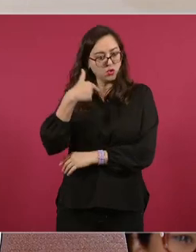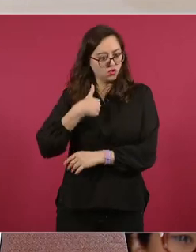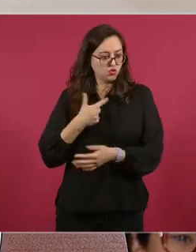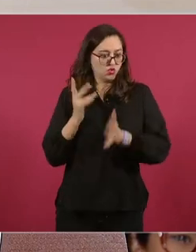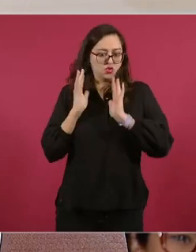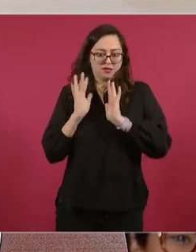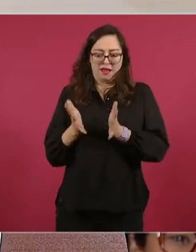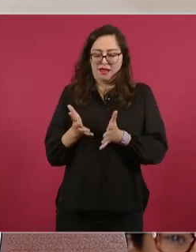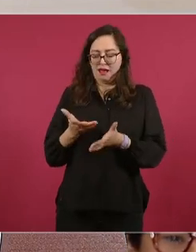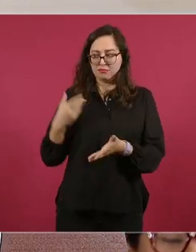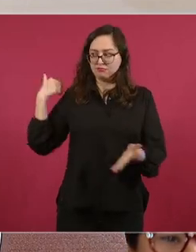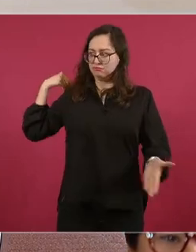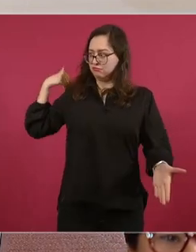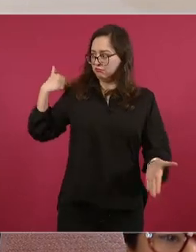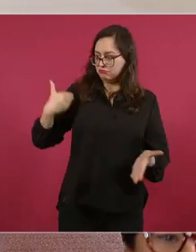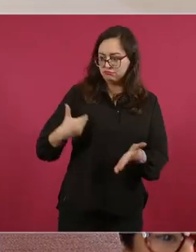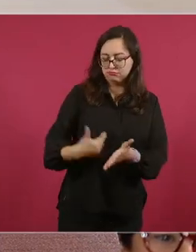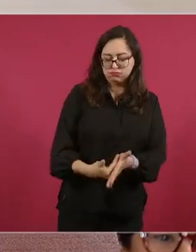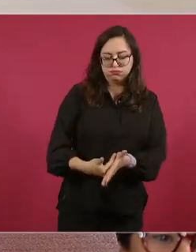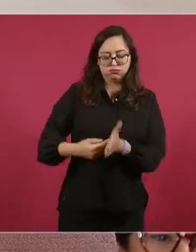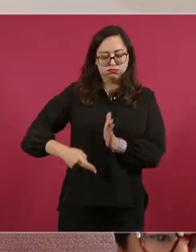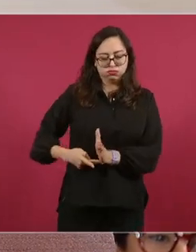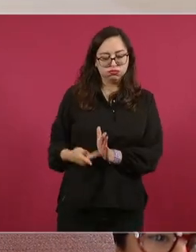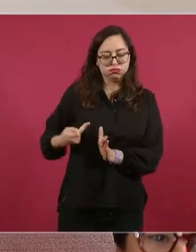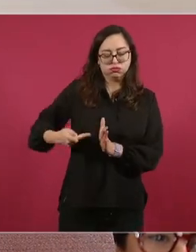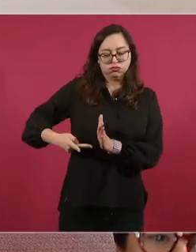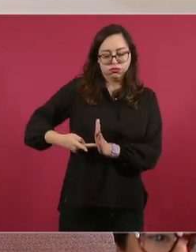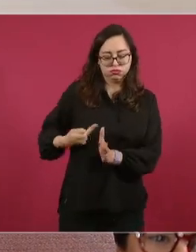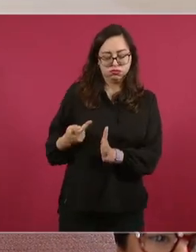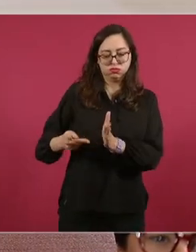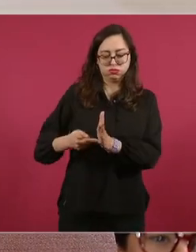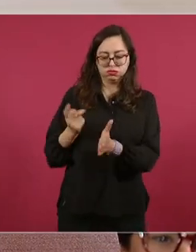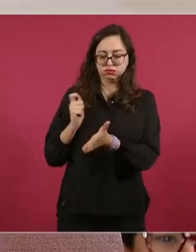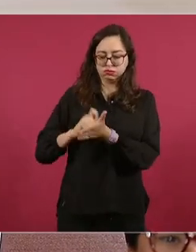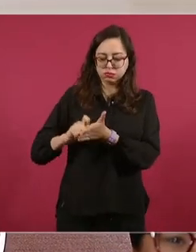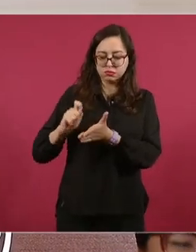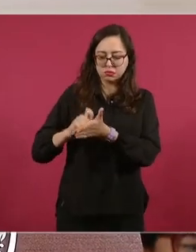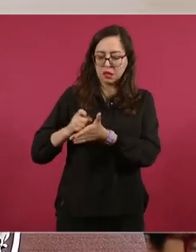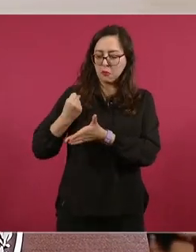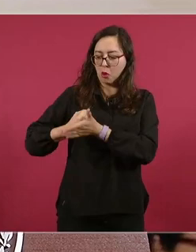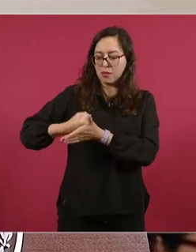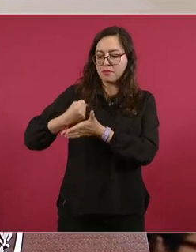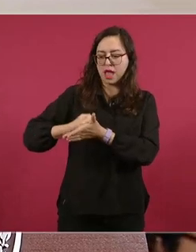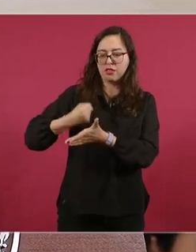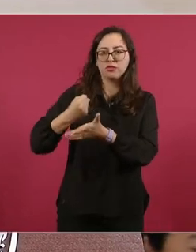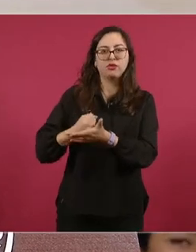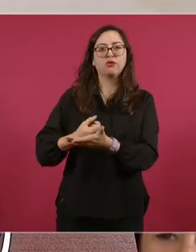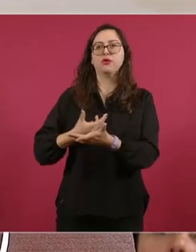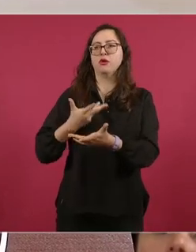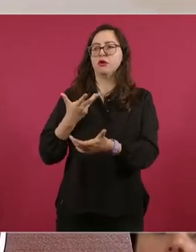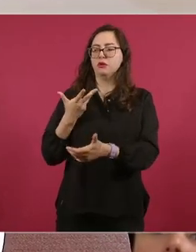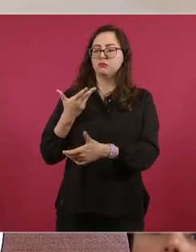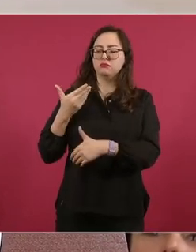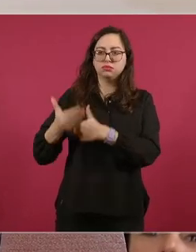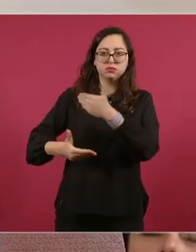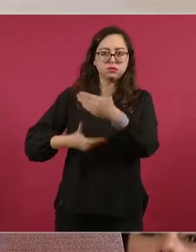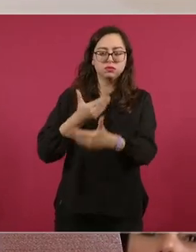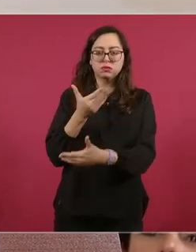movimiento que nos llevó a ganar la presidencia de la República en 2018,